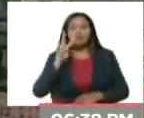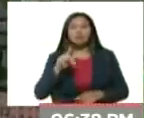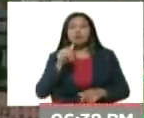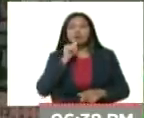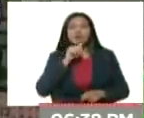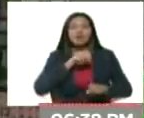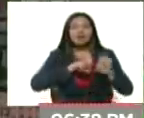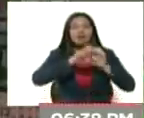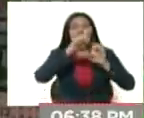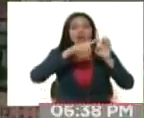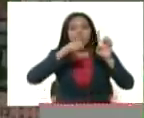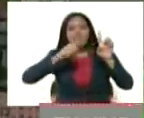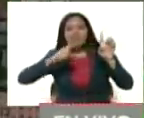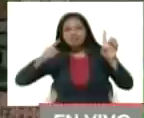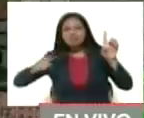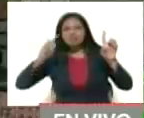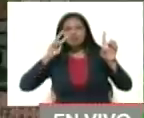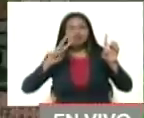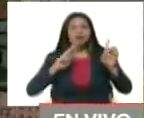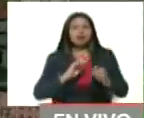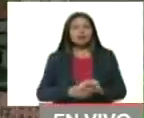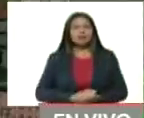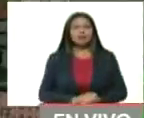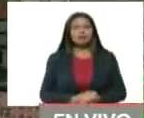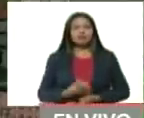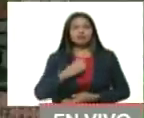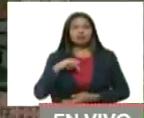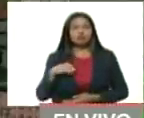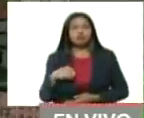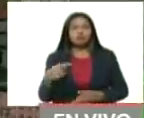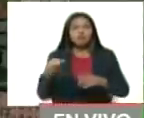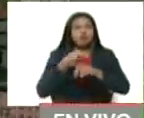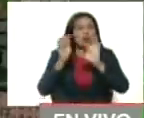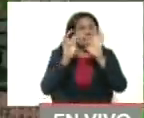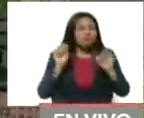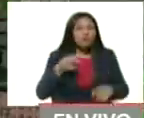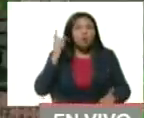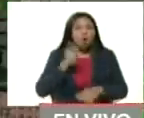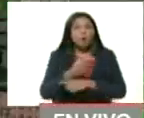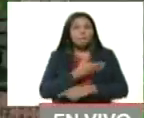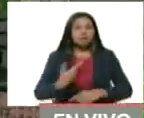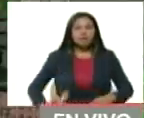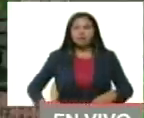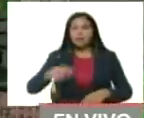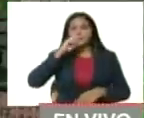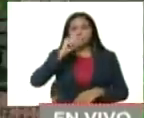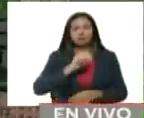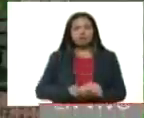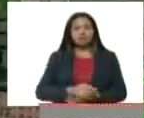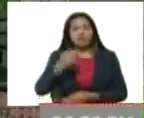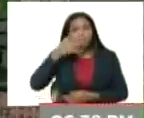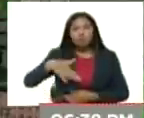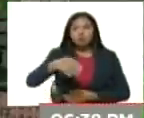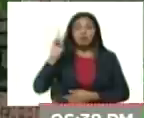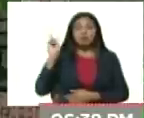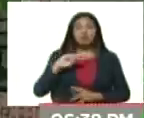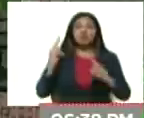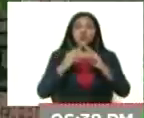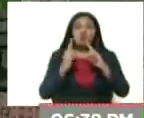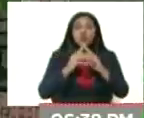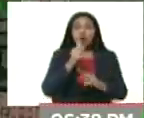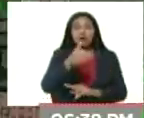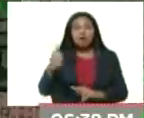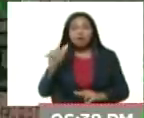las estadísticas, y nosotros tratamos, es una orden del presidente Maduro, que el pueblo de Venezuela conozca